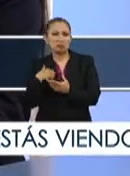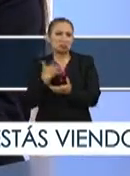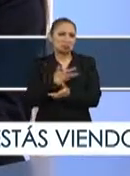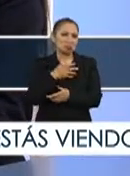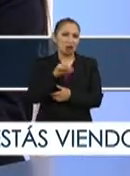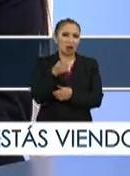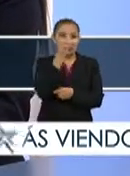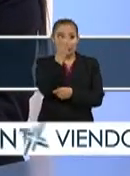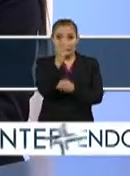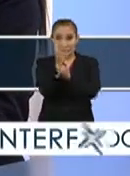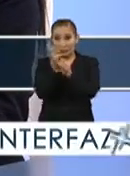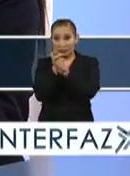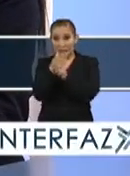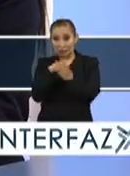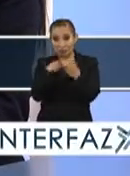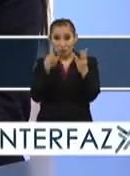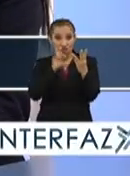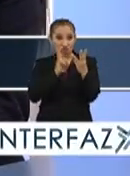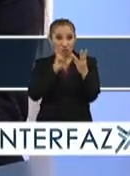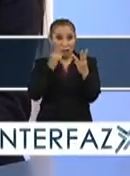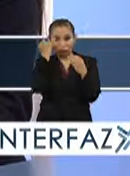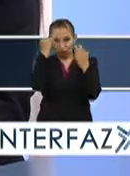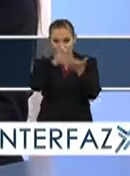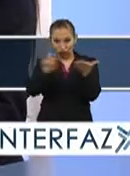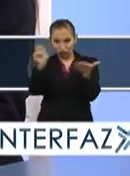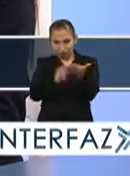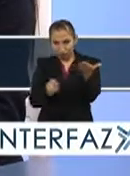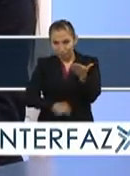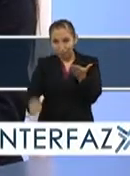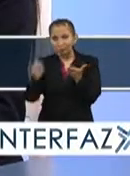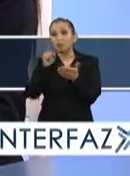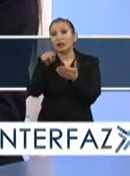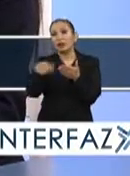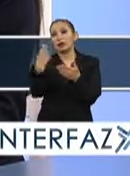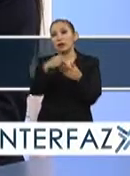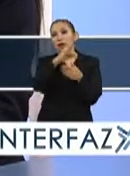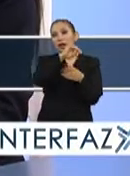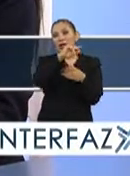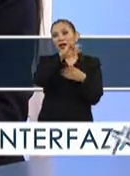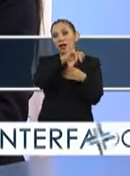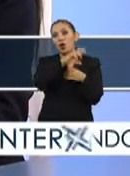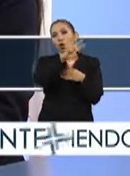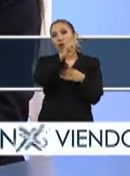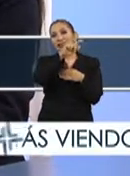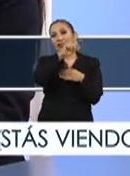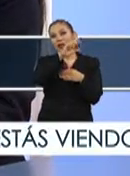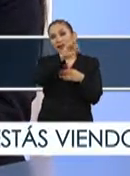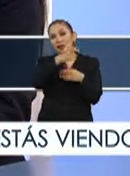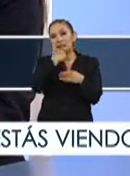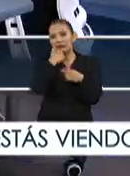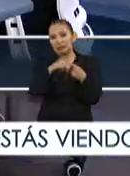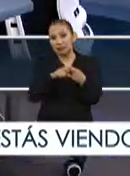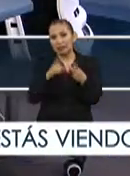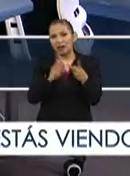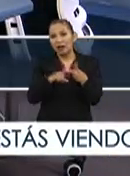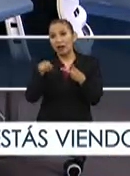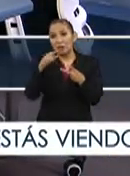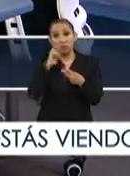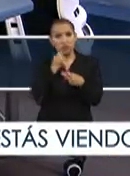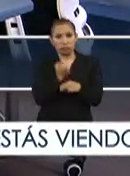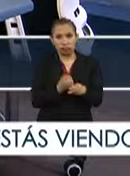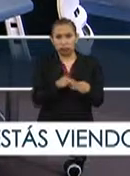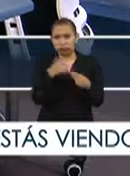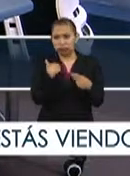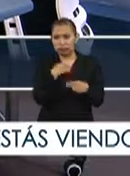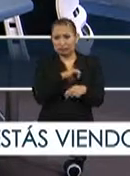tenemos 3 invitadas muy especiales, autoras literarias. Una es Janet Winterson, que viene del Reino Unido. Es una escritora